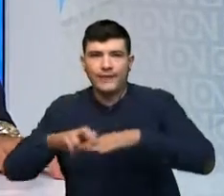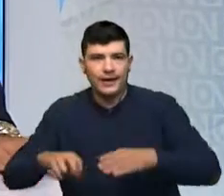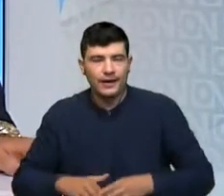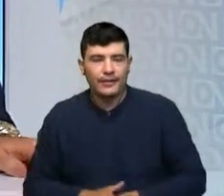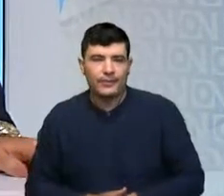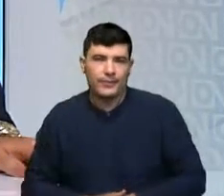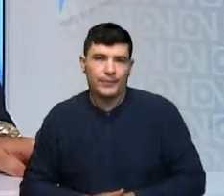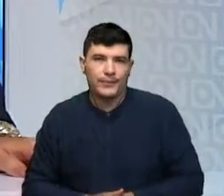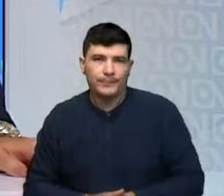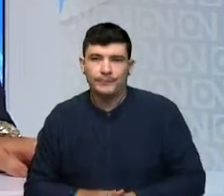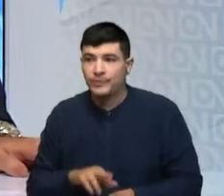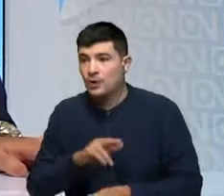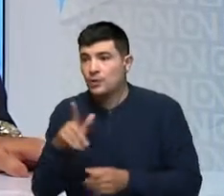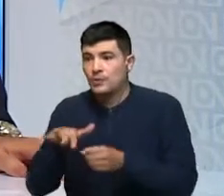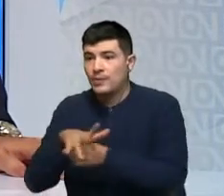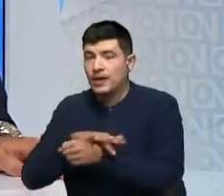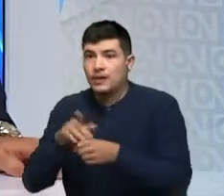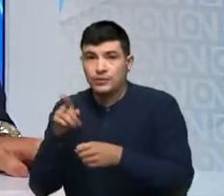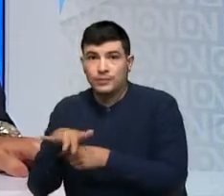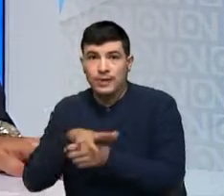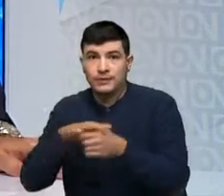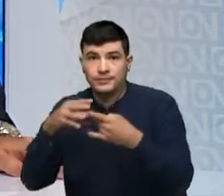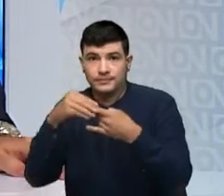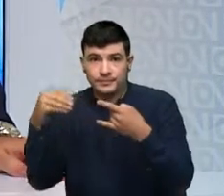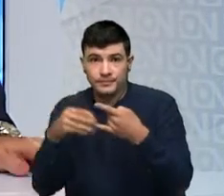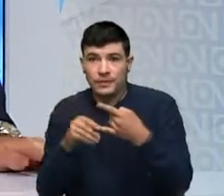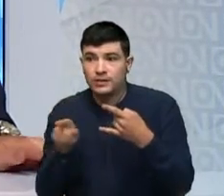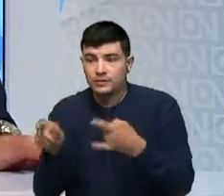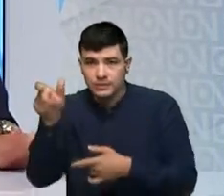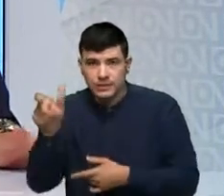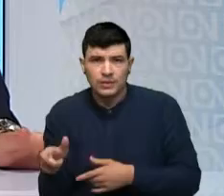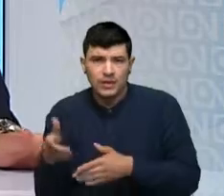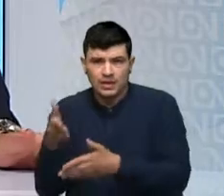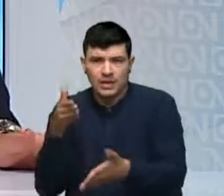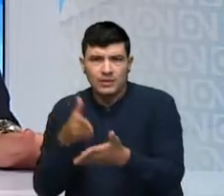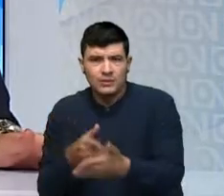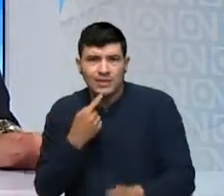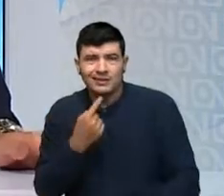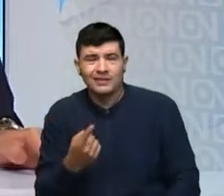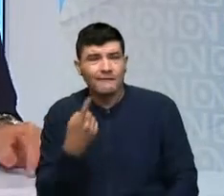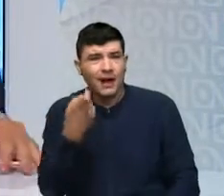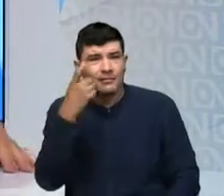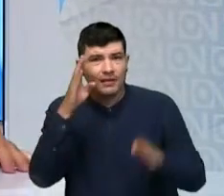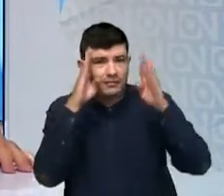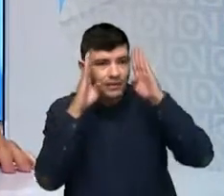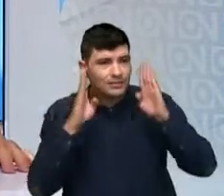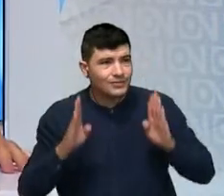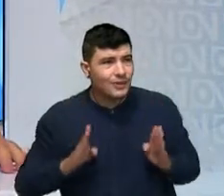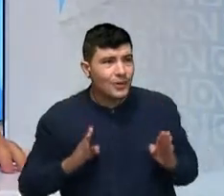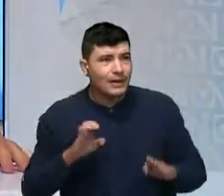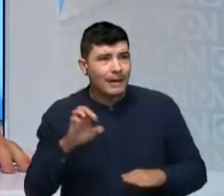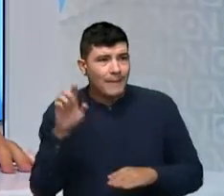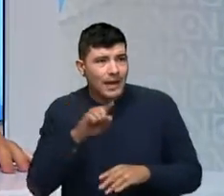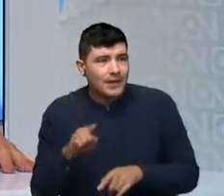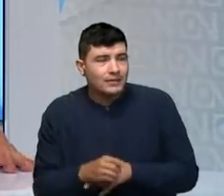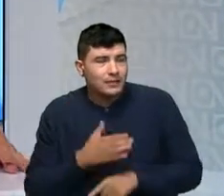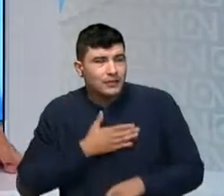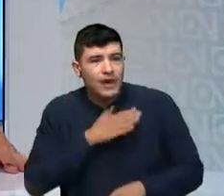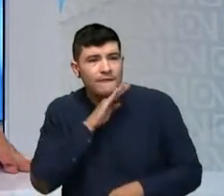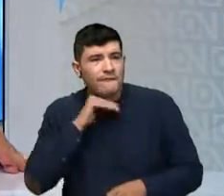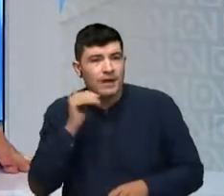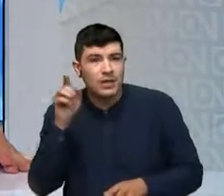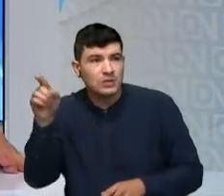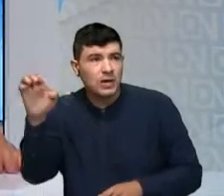Y en otras noticias, desde el barrio San Martín llega la denuncia de una televidente por la falta de atención de su EPS con varias complicaciones de salud